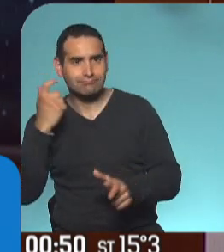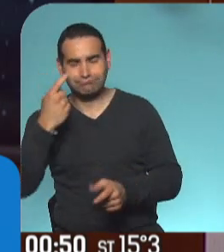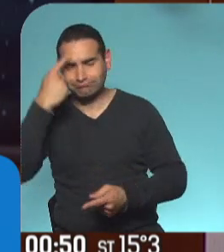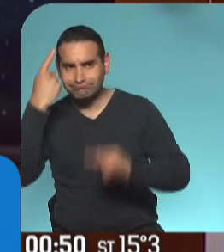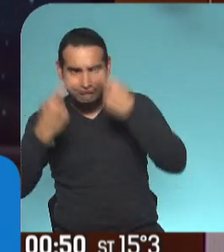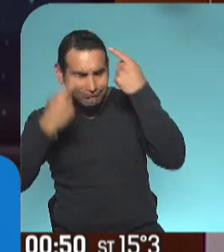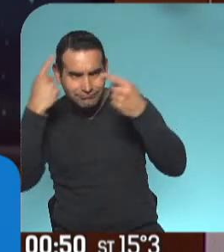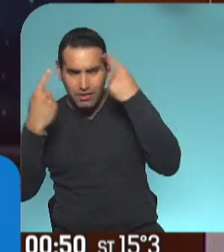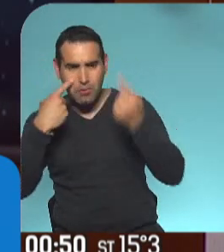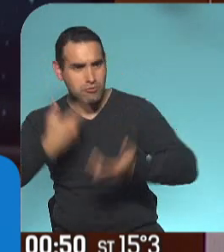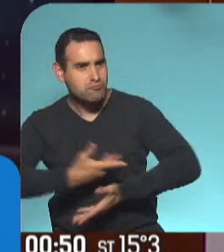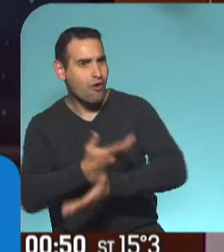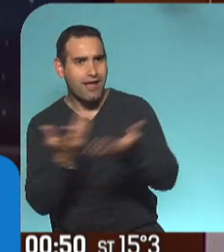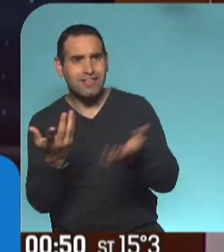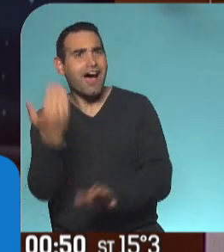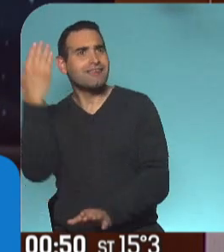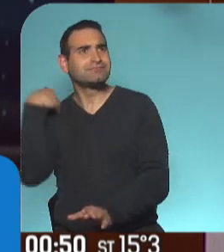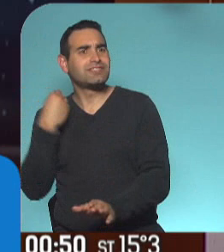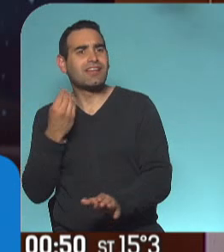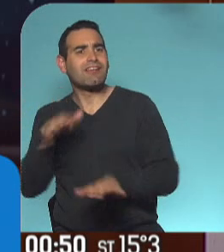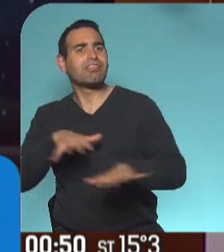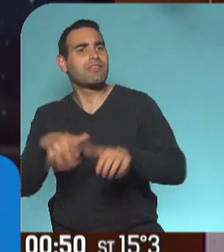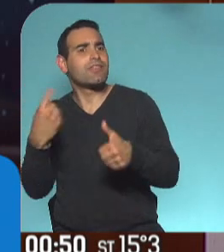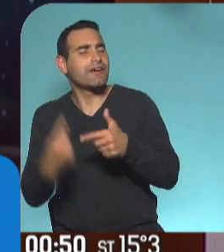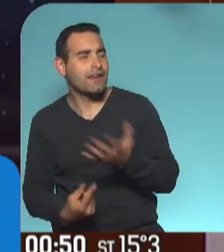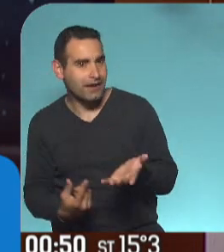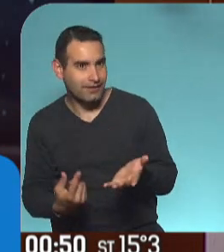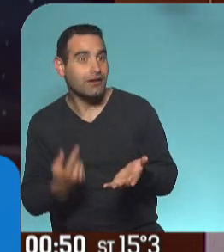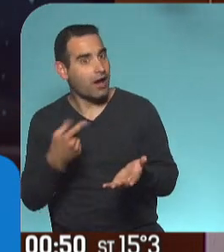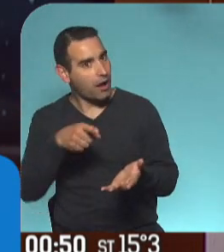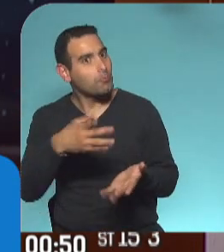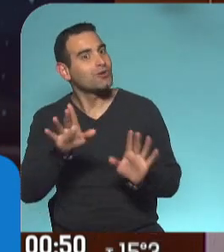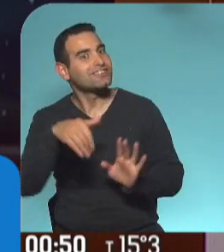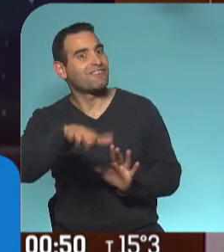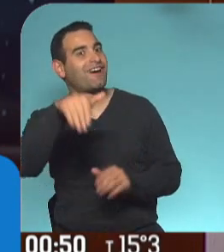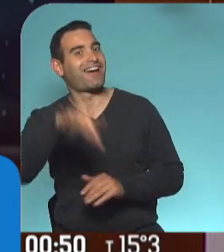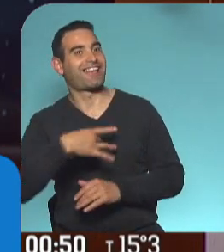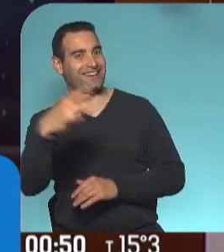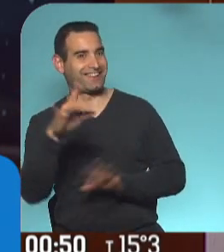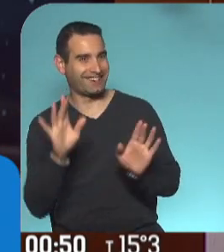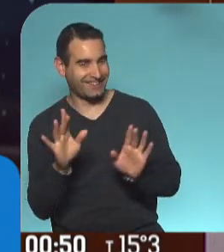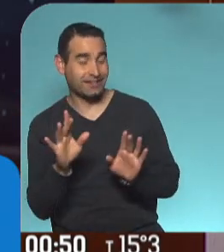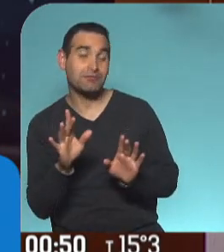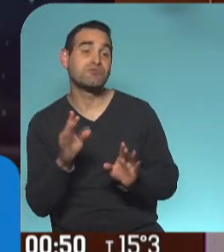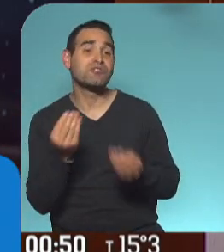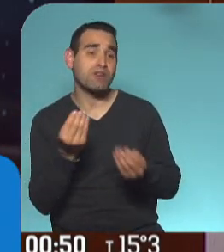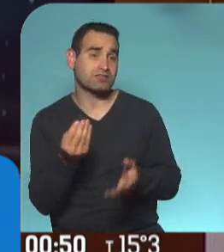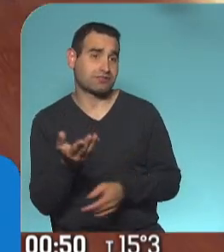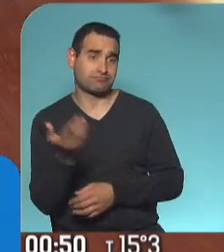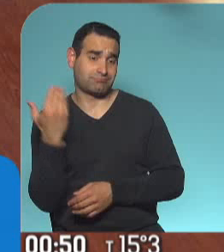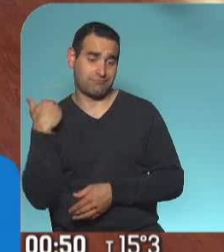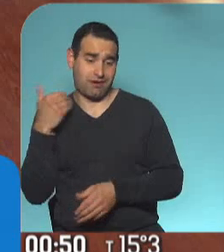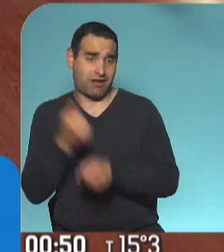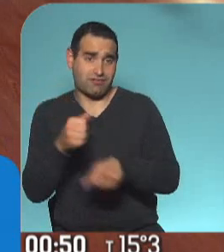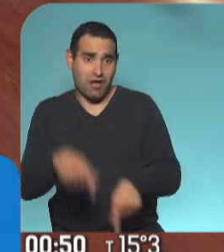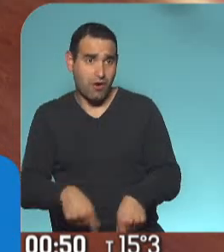que pueda mostrar qué es lo que hizo en el pasado alguna chance hay lo que sucede es que bueno en los últimos tiempos lo